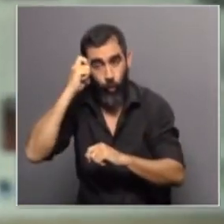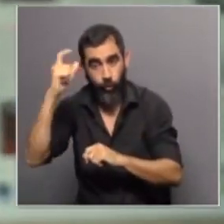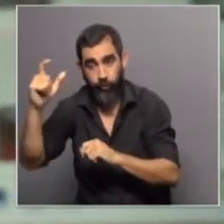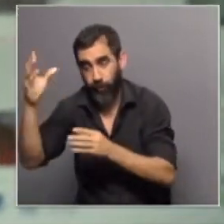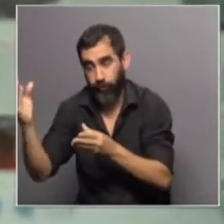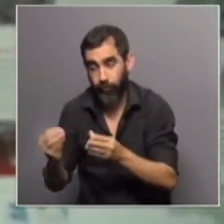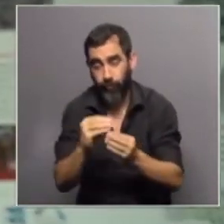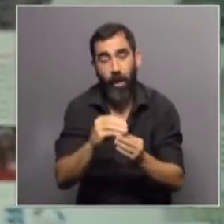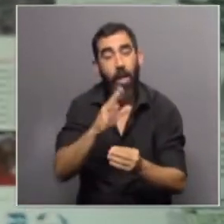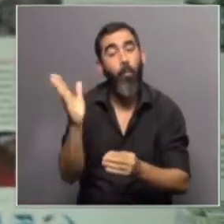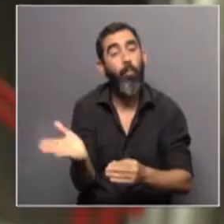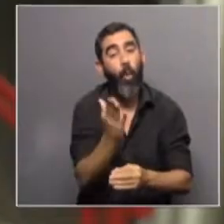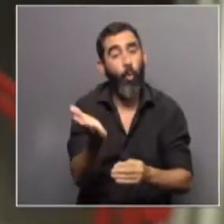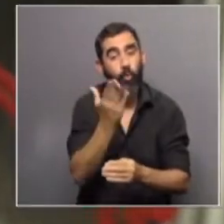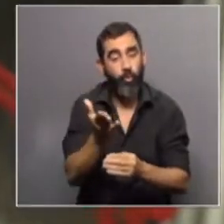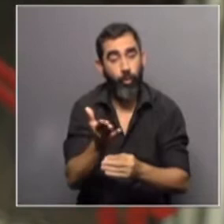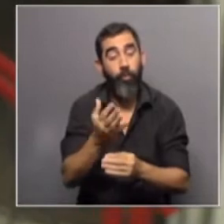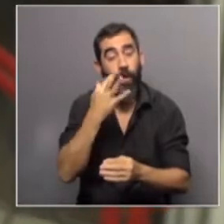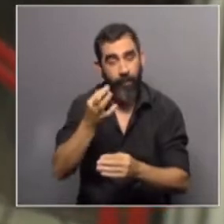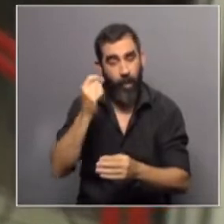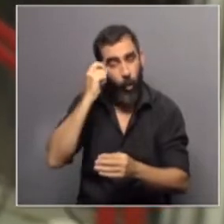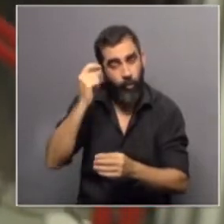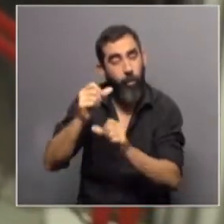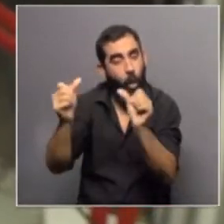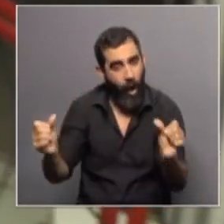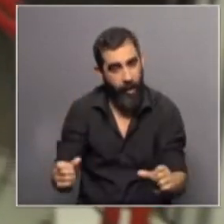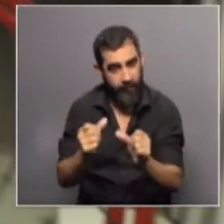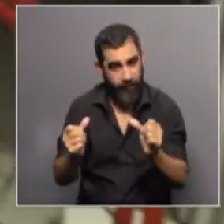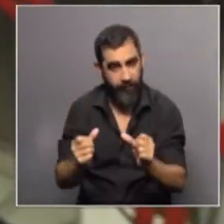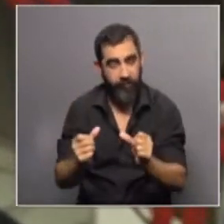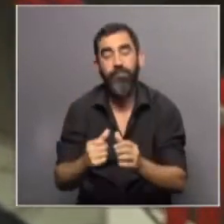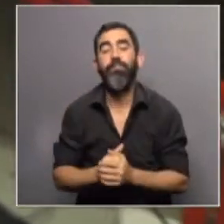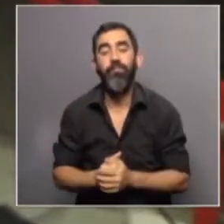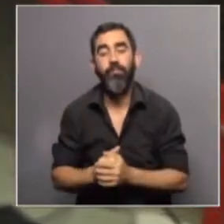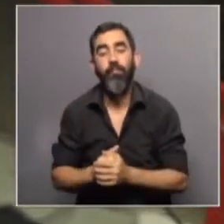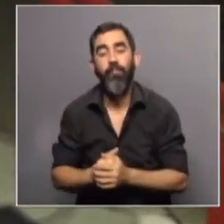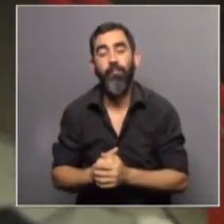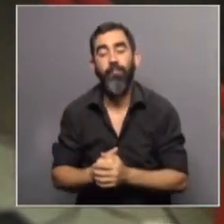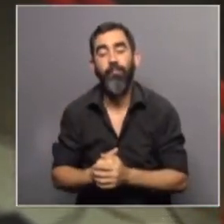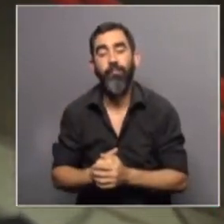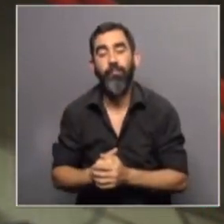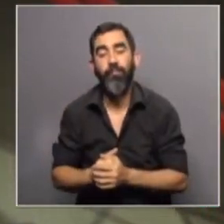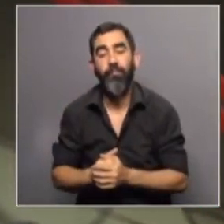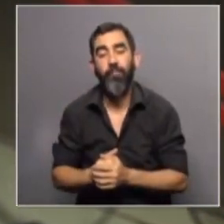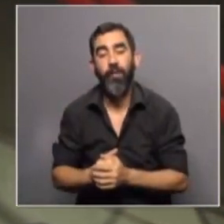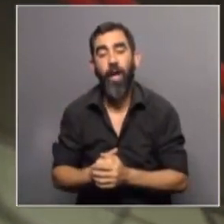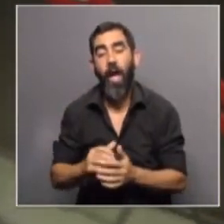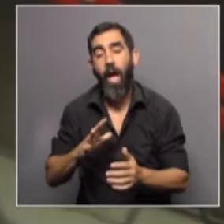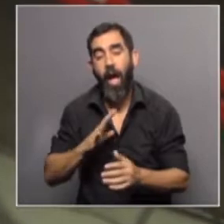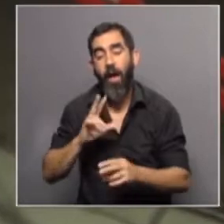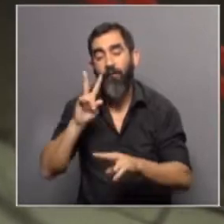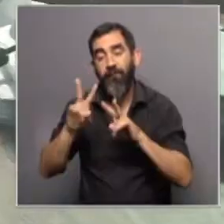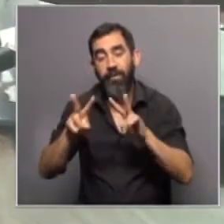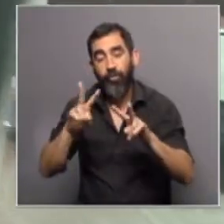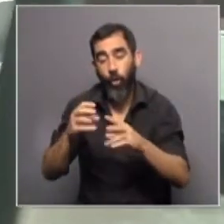al sector productivo, digamos, a la aplicación de ese conocimiento. Lo que tratamos de hacer en general es tener una óptica, lo que se